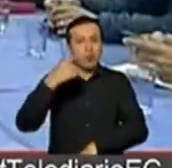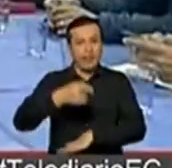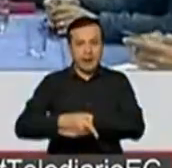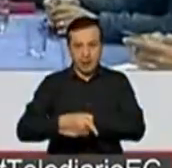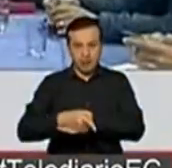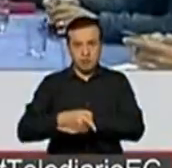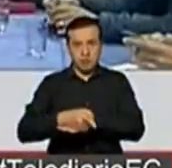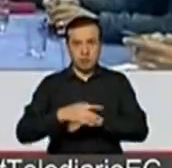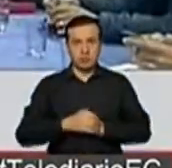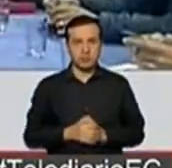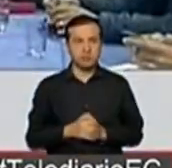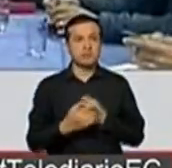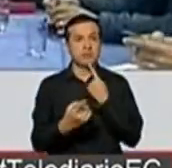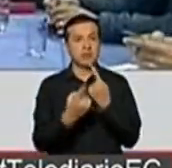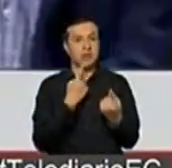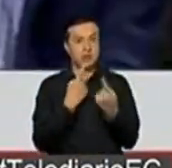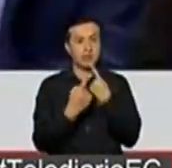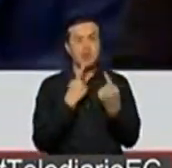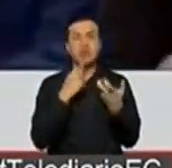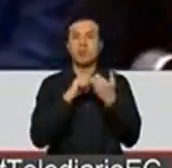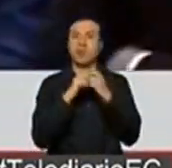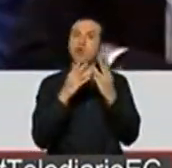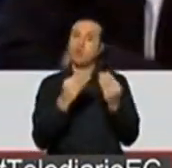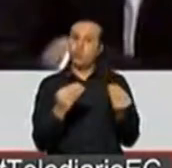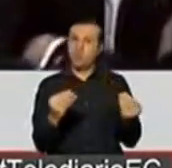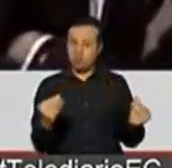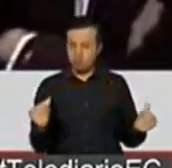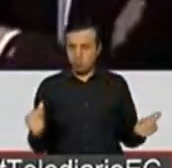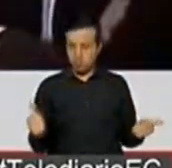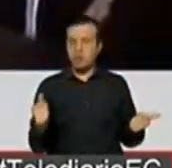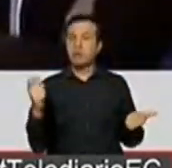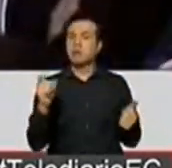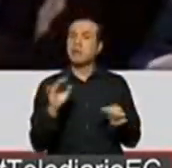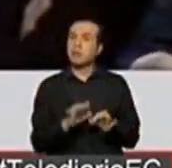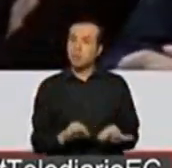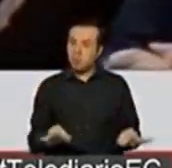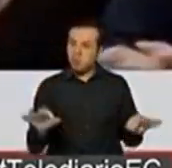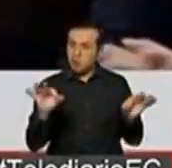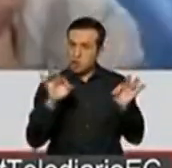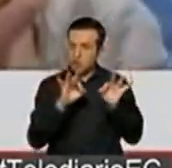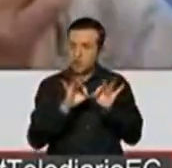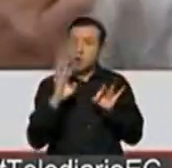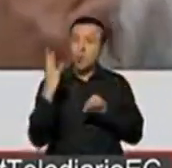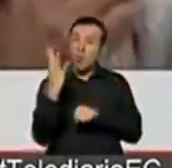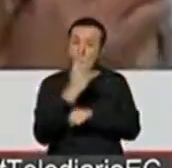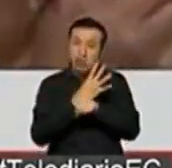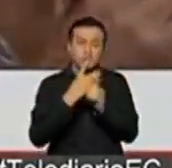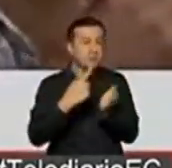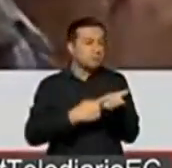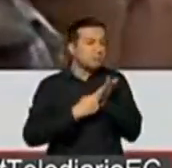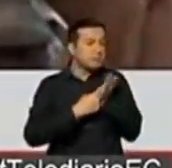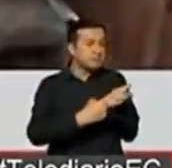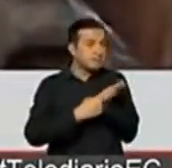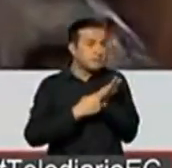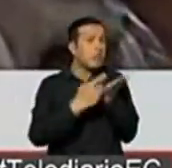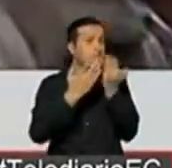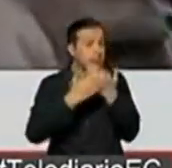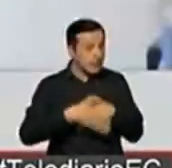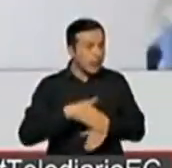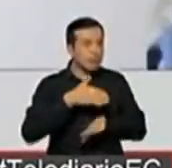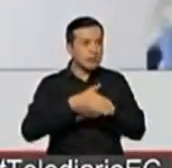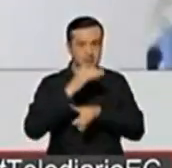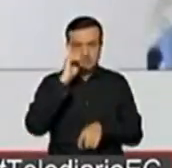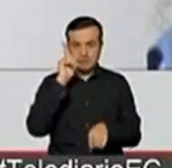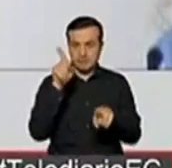883. El sentarse a dialogar logró resultados. Para ello fue necesario conversar por alrededor de 4 horas. Solo después de eso llegaron los